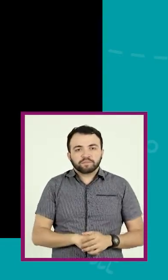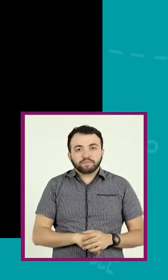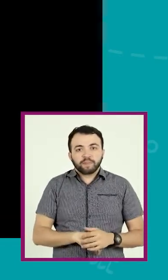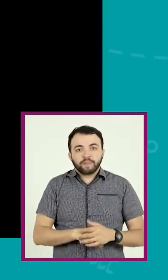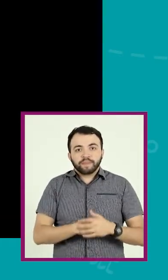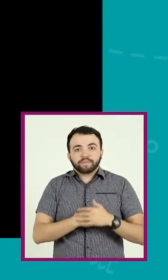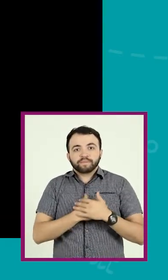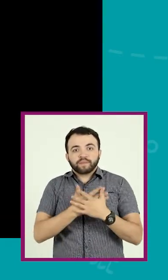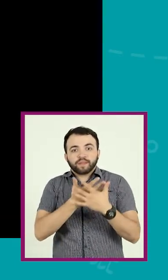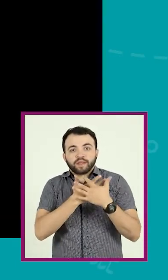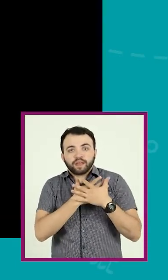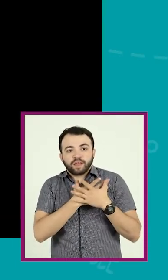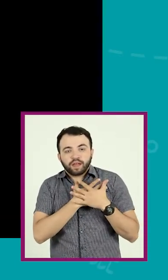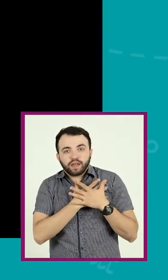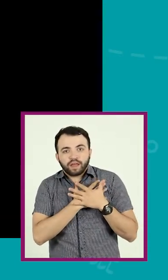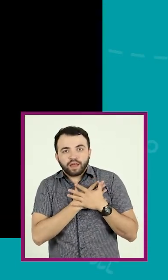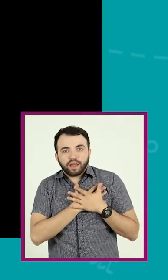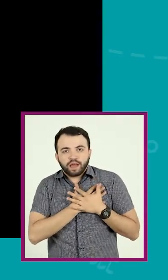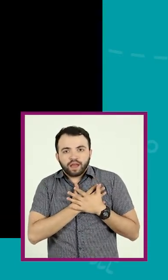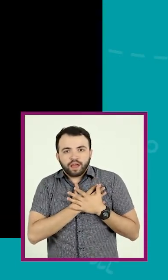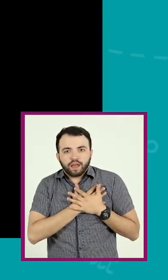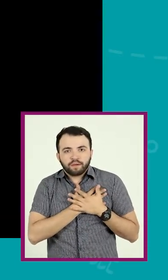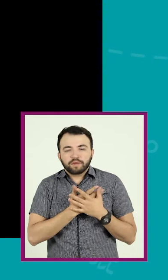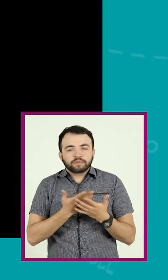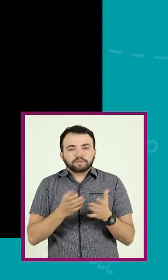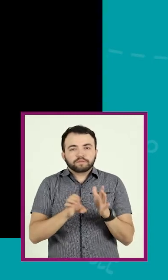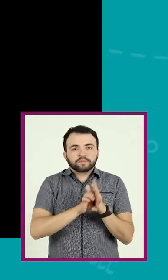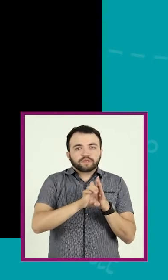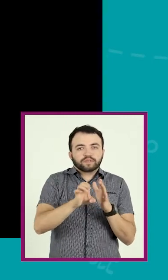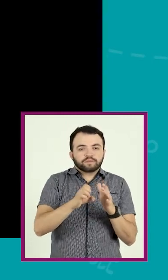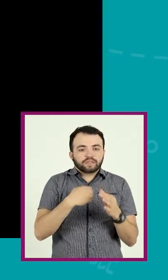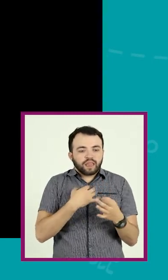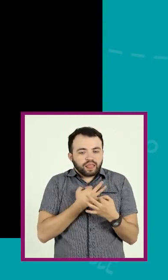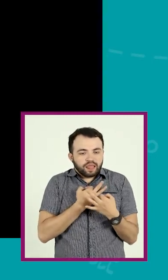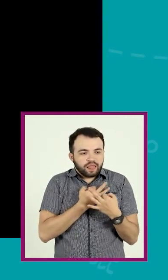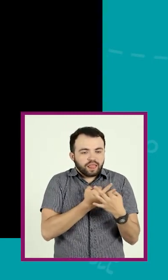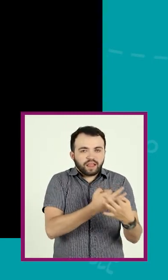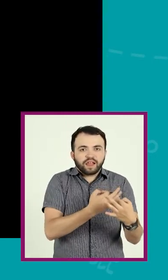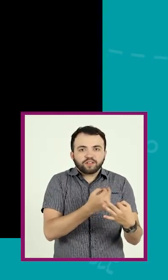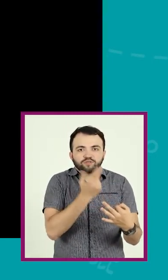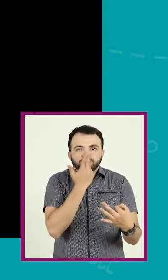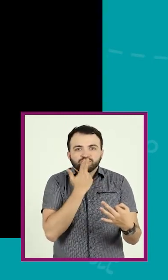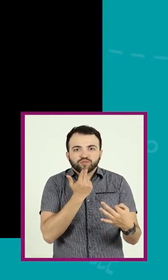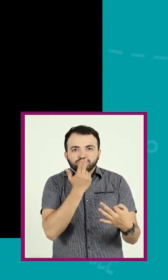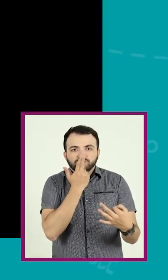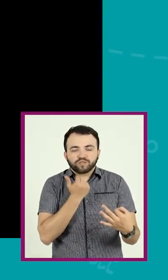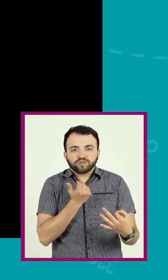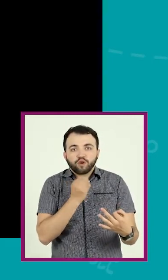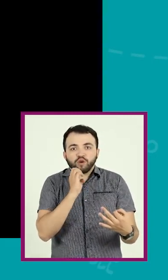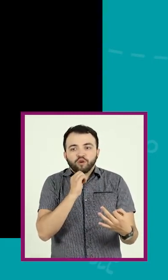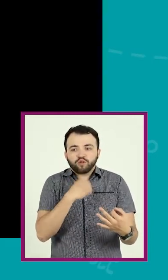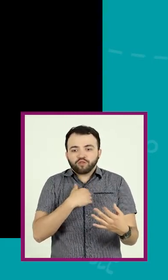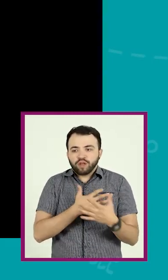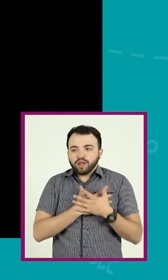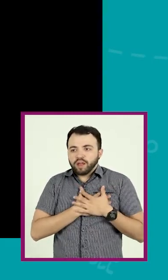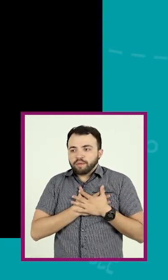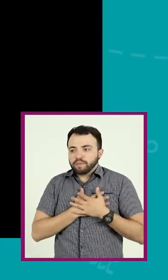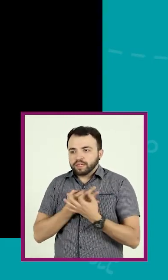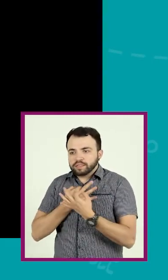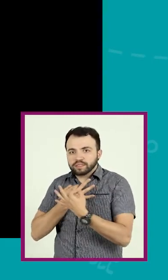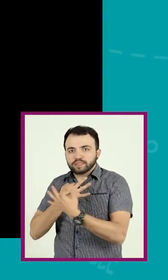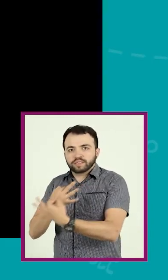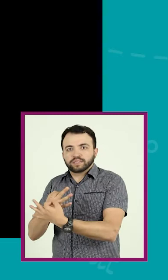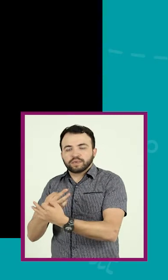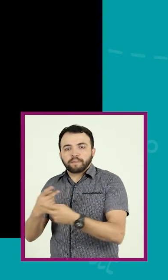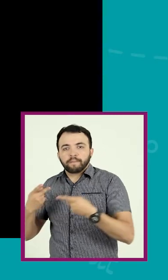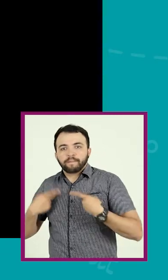distinguir, por ejemplo, el amor filial de la afición por las golosinas, diferenciar el amor por